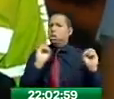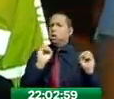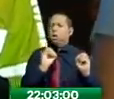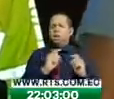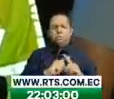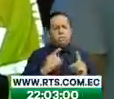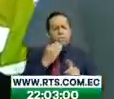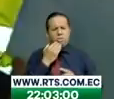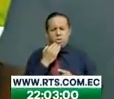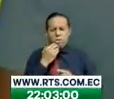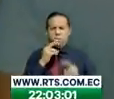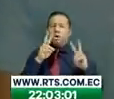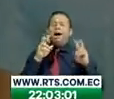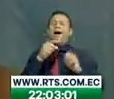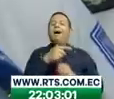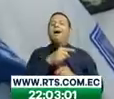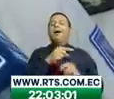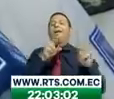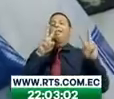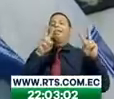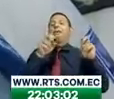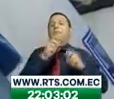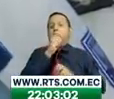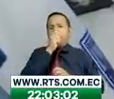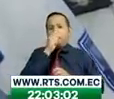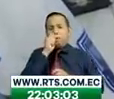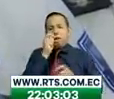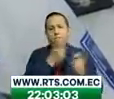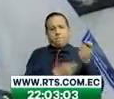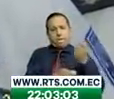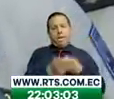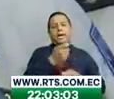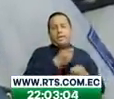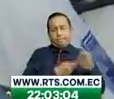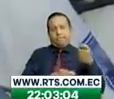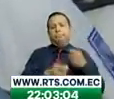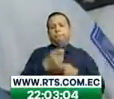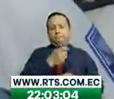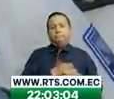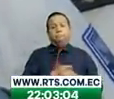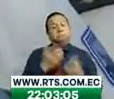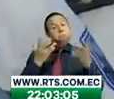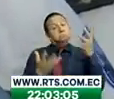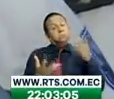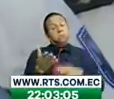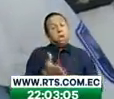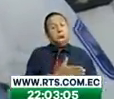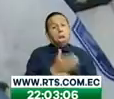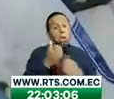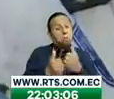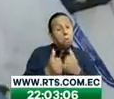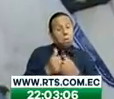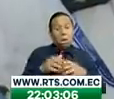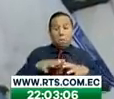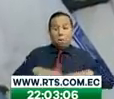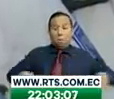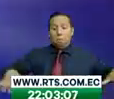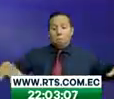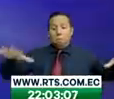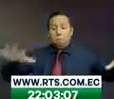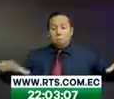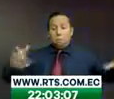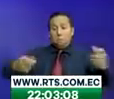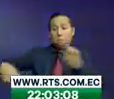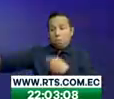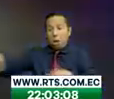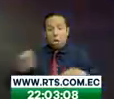el microtráfico de drogas. Se determina que puede ser por un ajuste de cuentas de territorio, en virtud de que